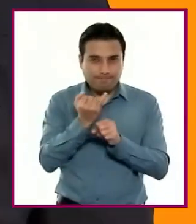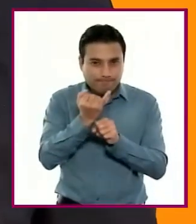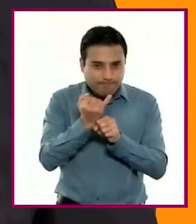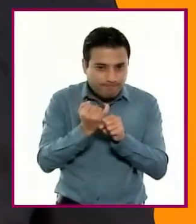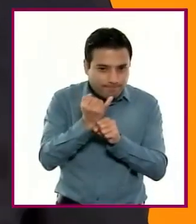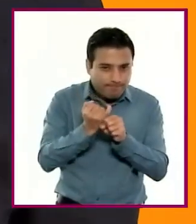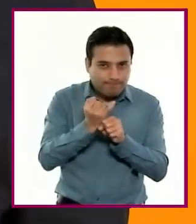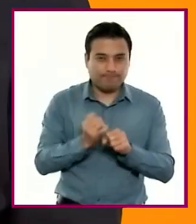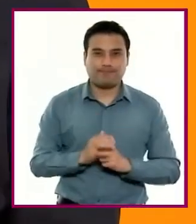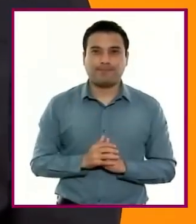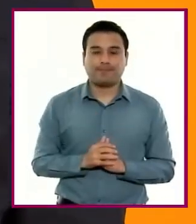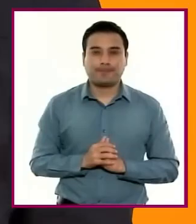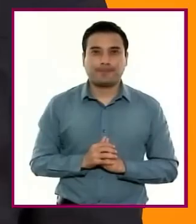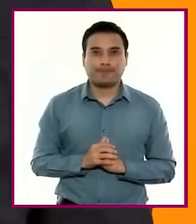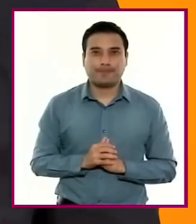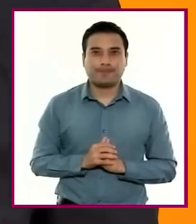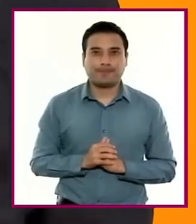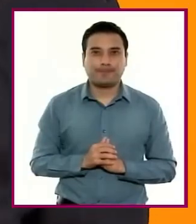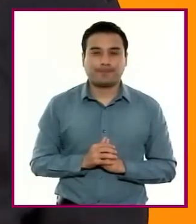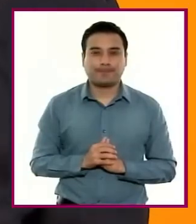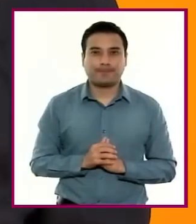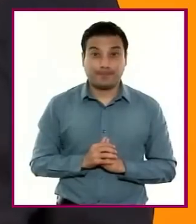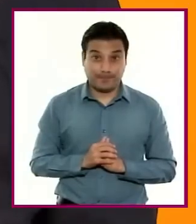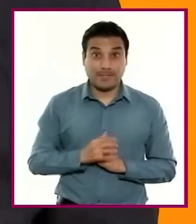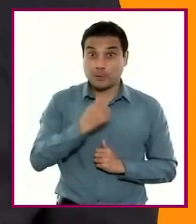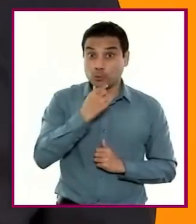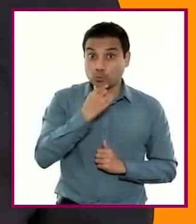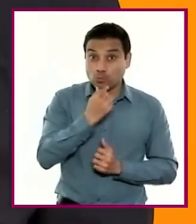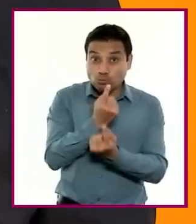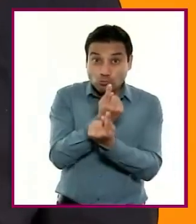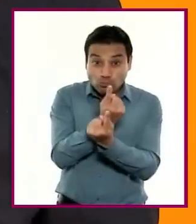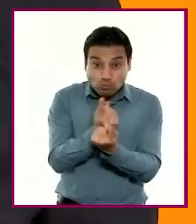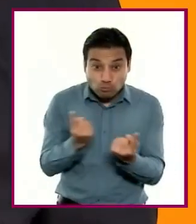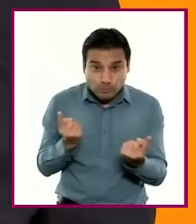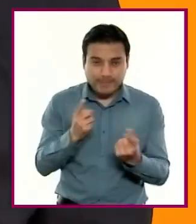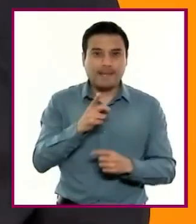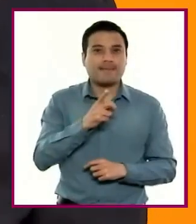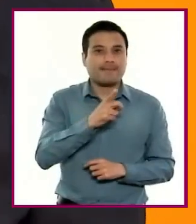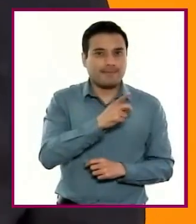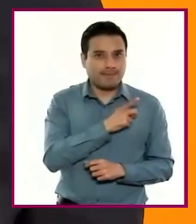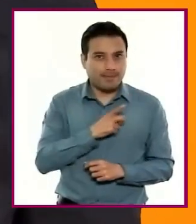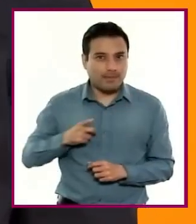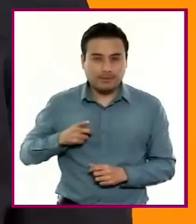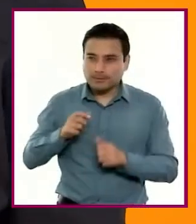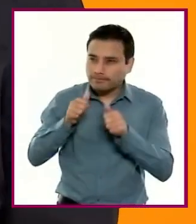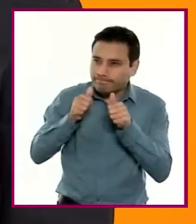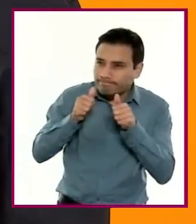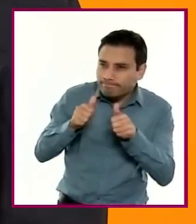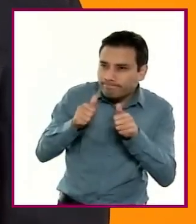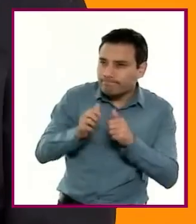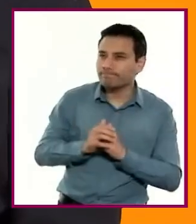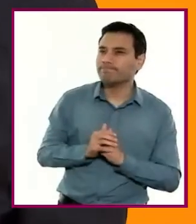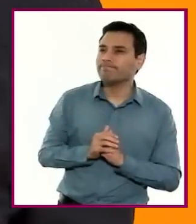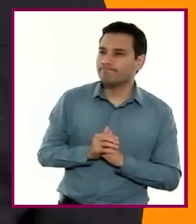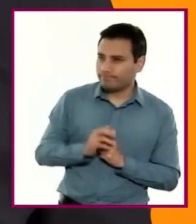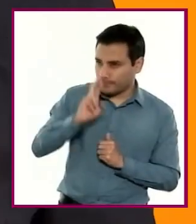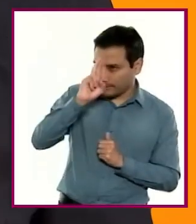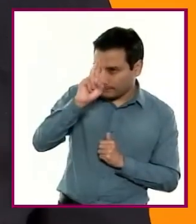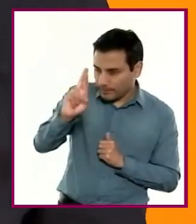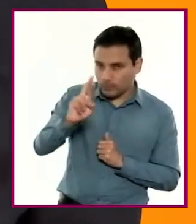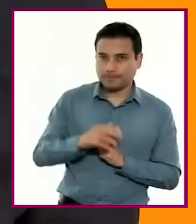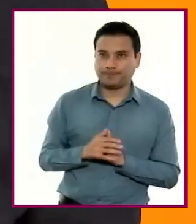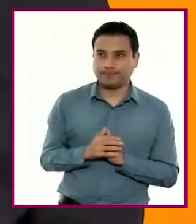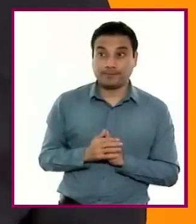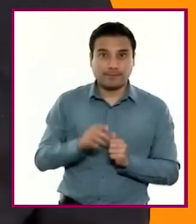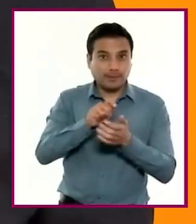Como audiencia, fomenta que niñas y niños escuchen de manera activa y respetuosa, tomen nota y